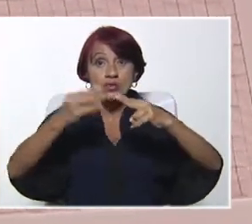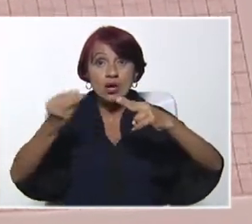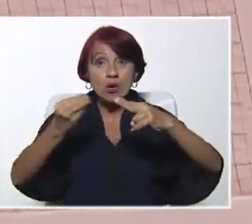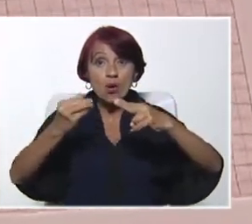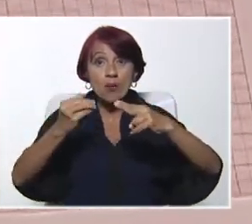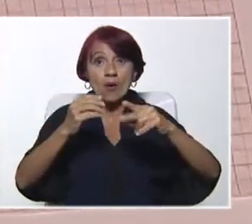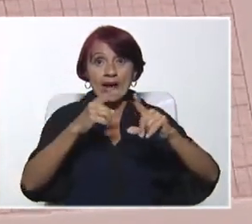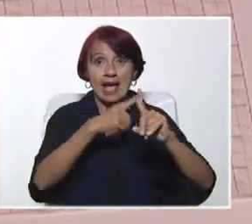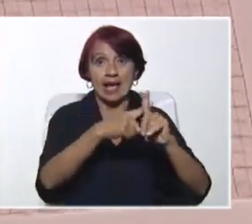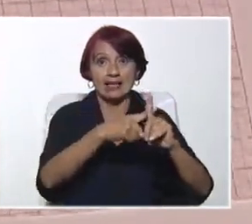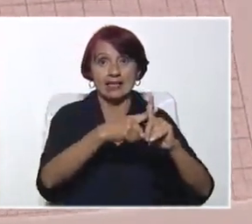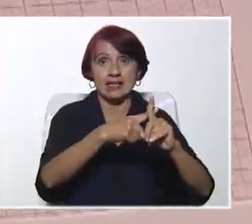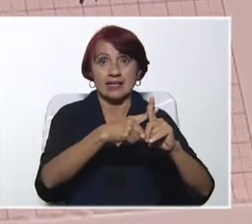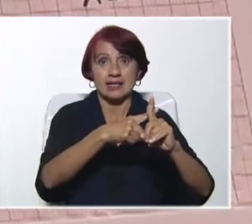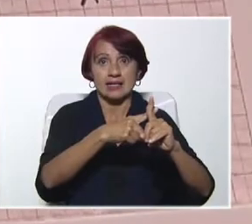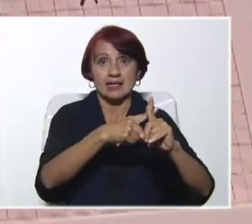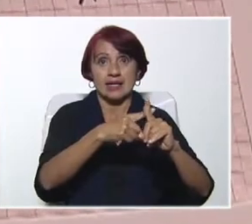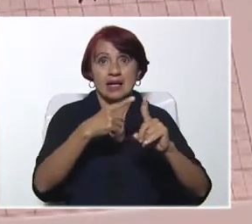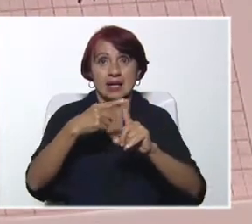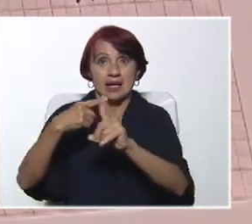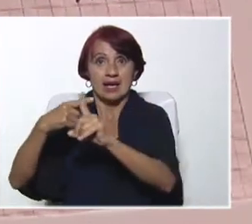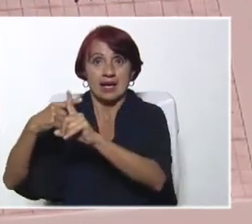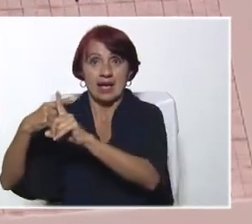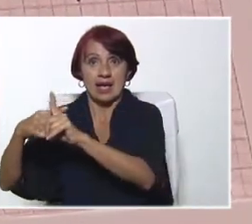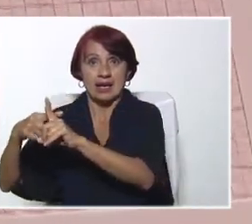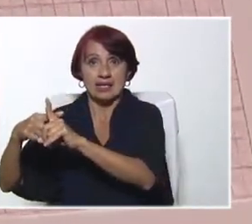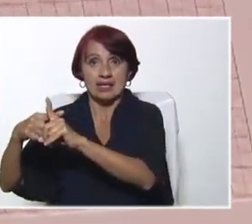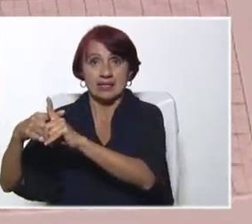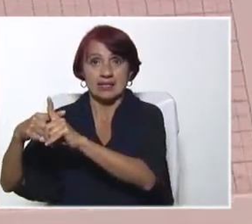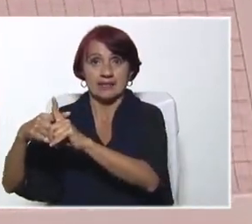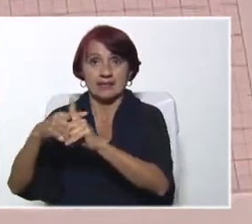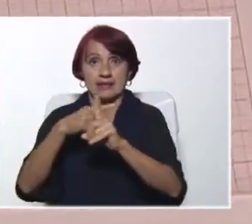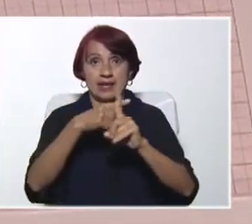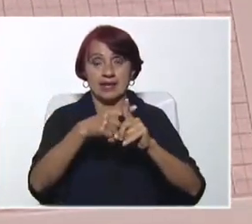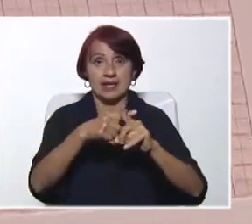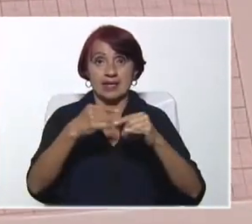eje X o eje de las abscisas.